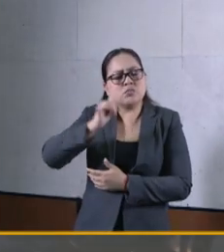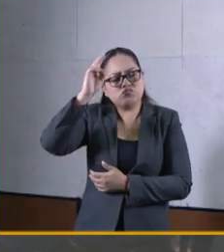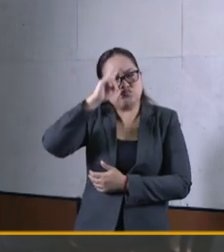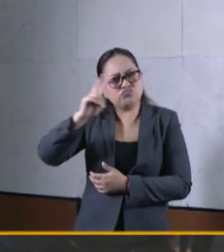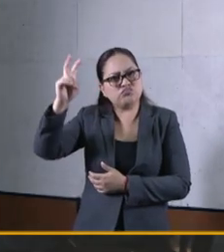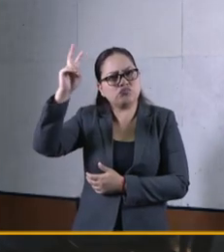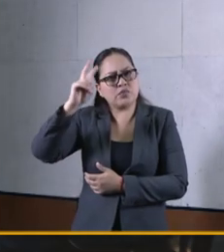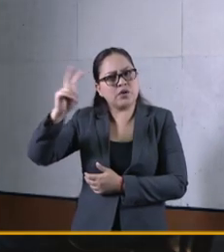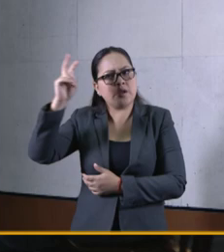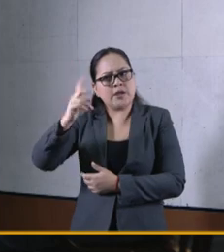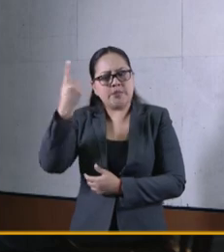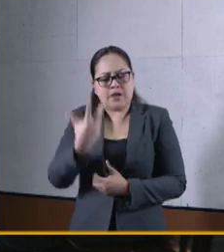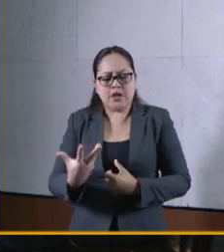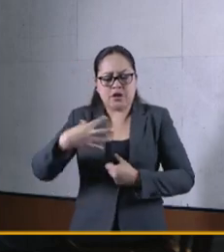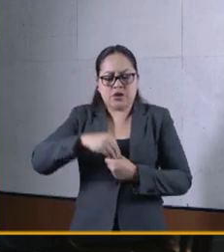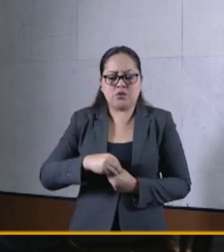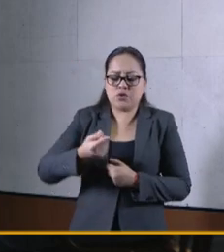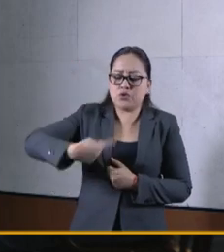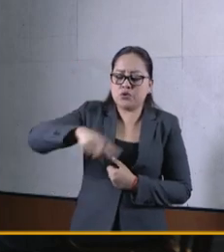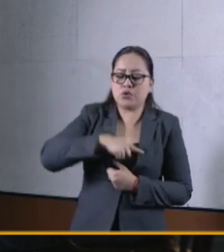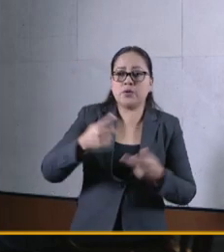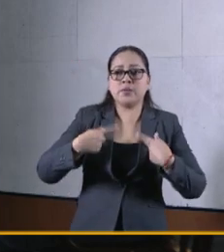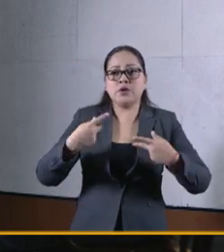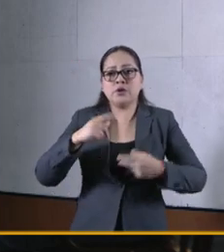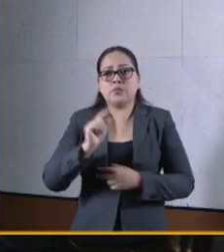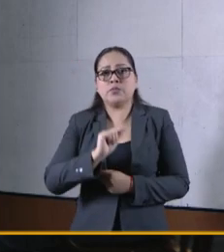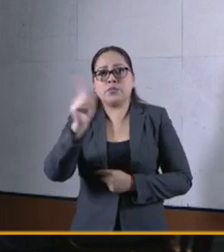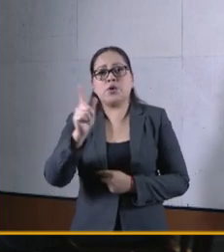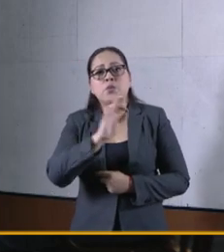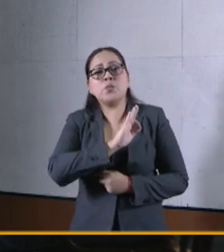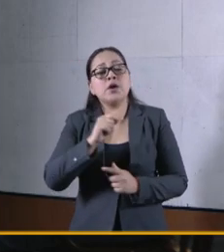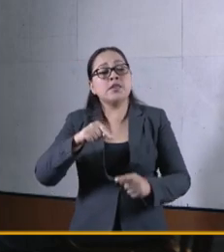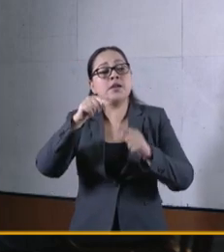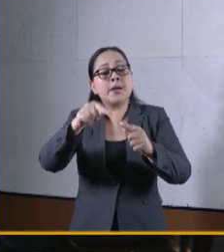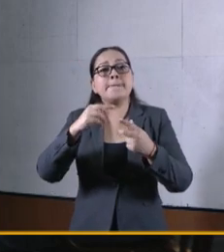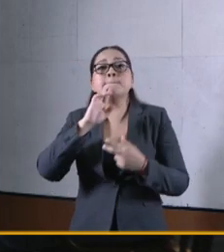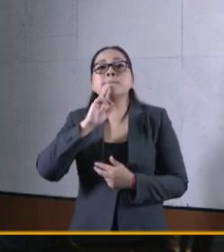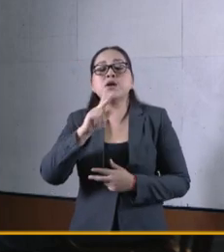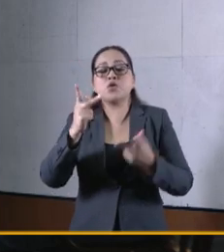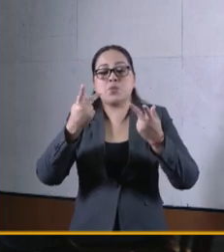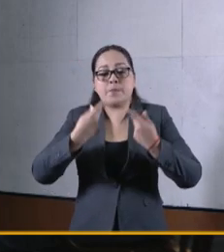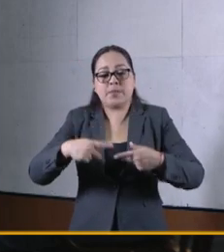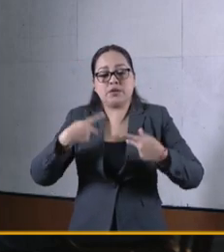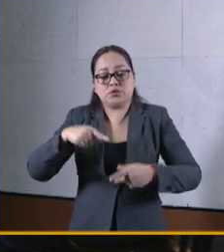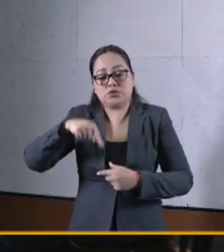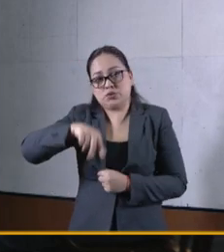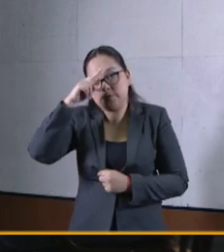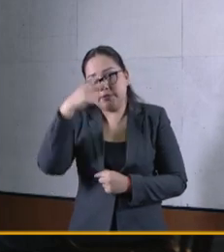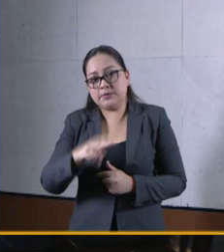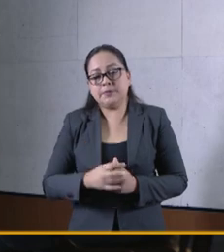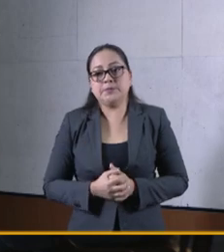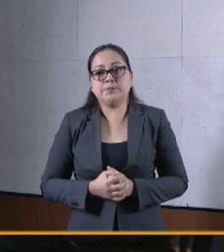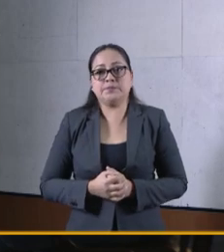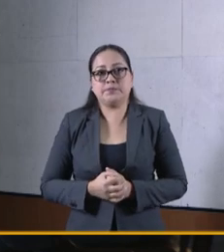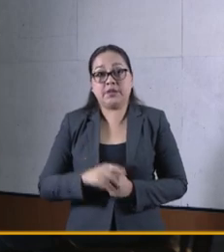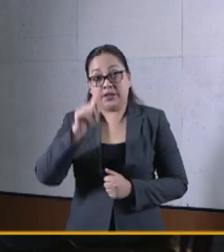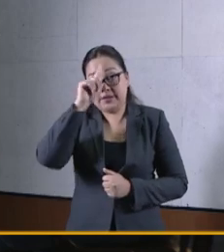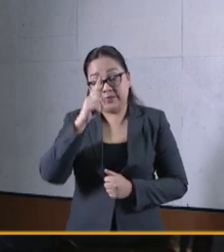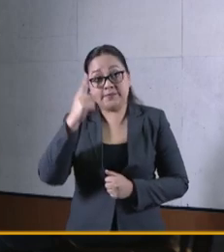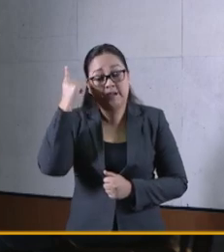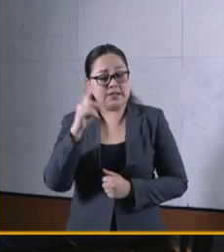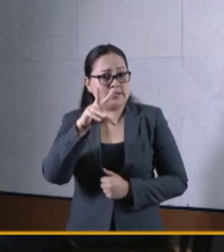para formarnos como profesionistas y lograr ser mejores ciudadanos nada es fácil